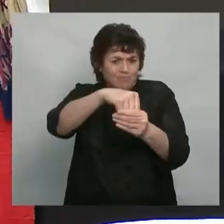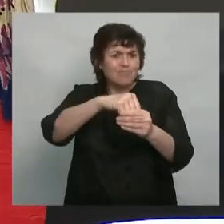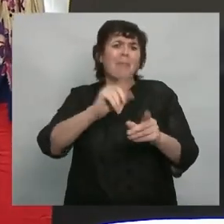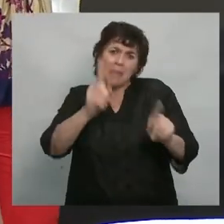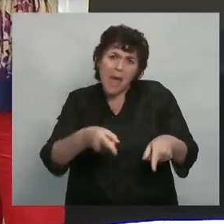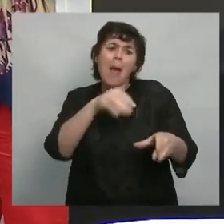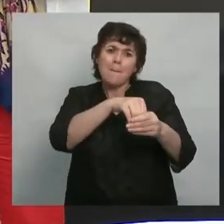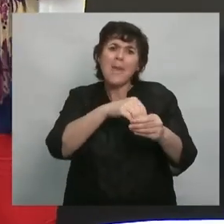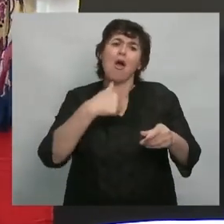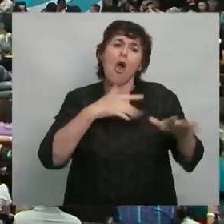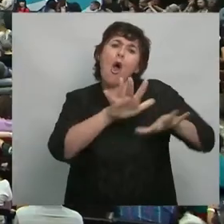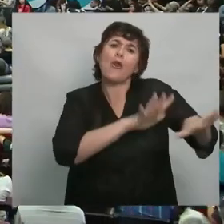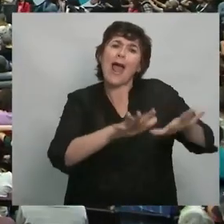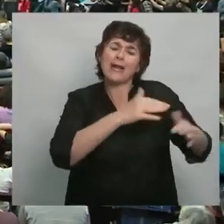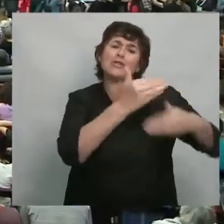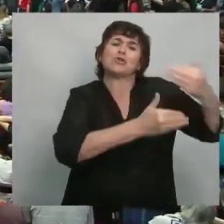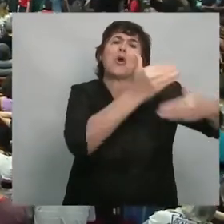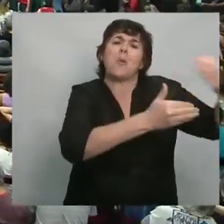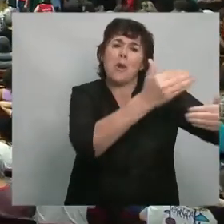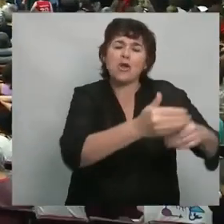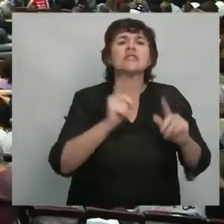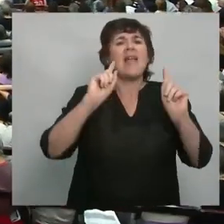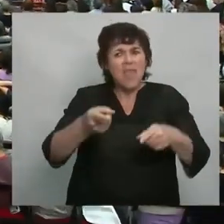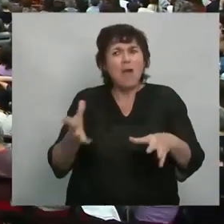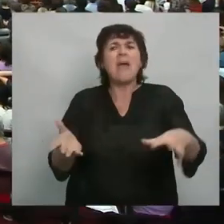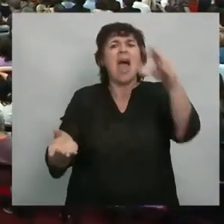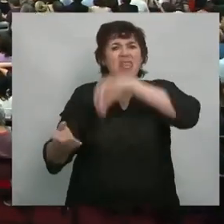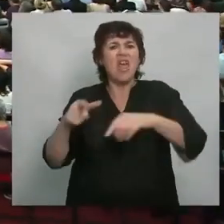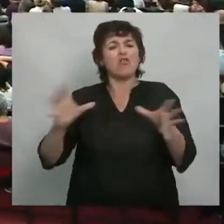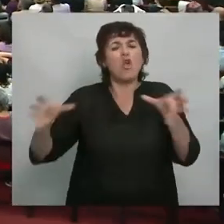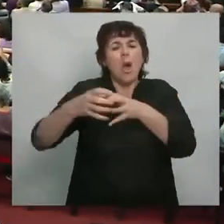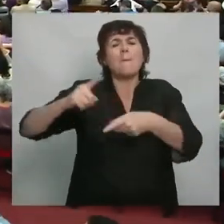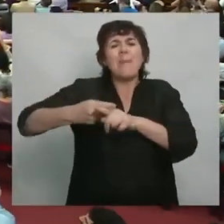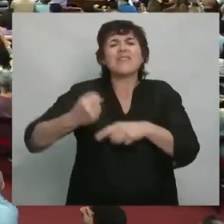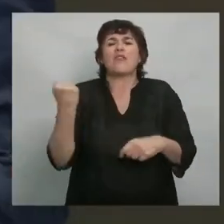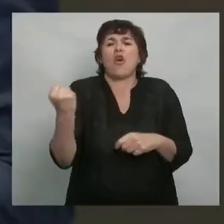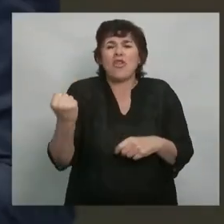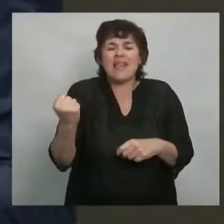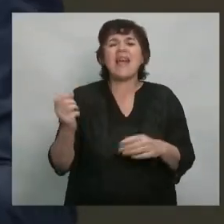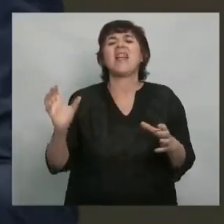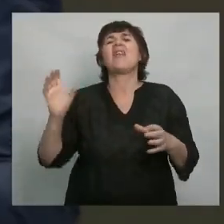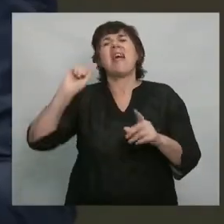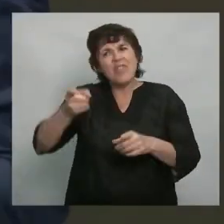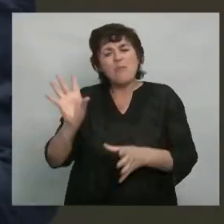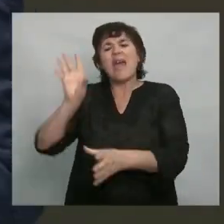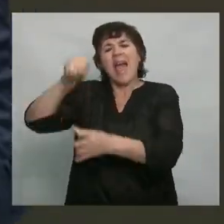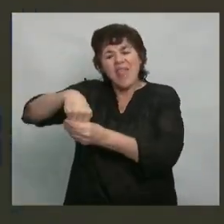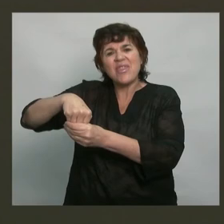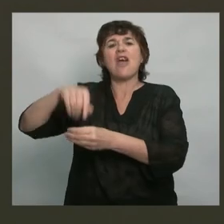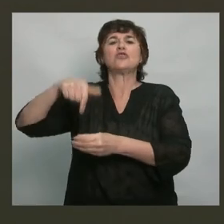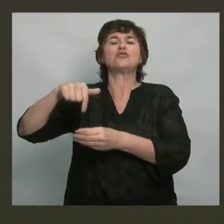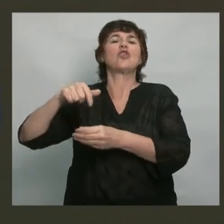progresistas, están incrustados en nuestros partidos de izquierda, están incrustados en nuestros sindicatos.